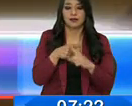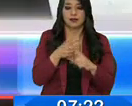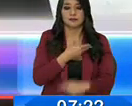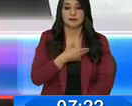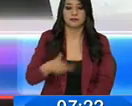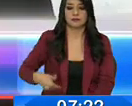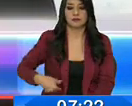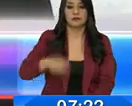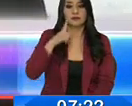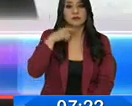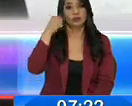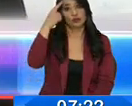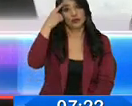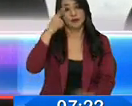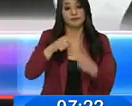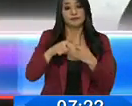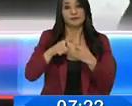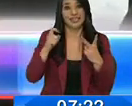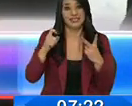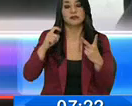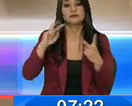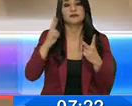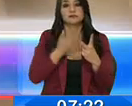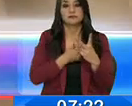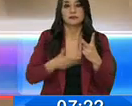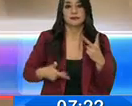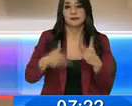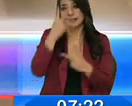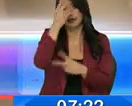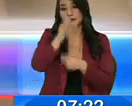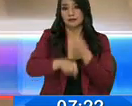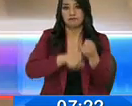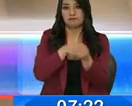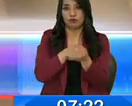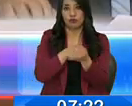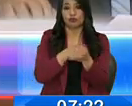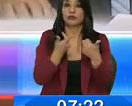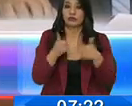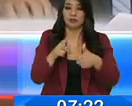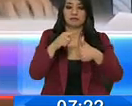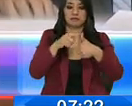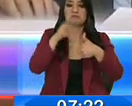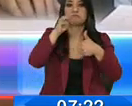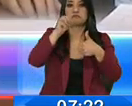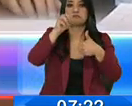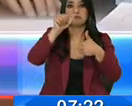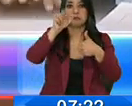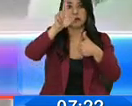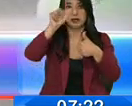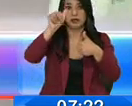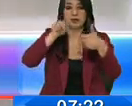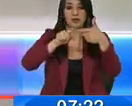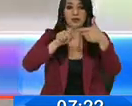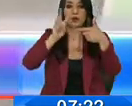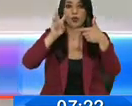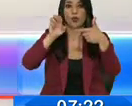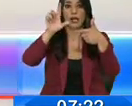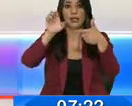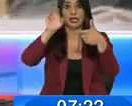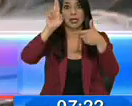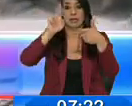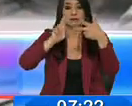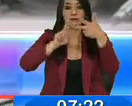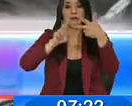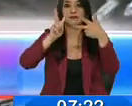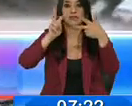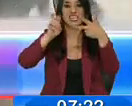Correa con el apoyo del ex vicepresidente Jorge Glass, los exsecretarios de Estado María de los Ángeles Duarte, Walter Solís,